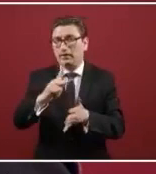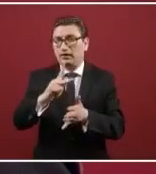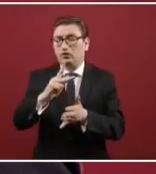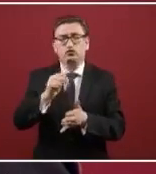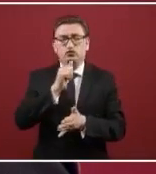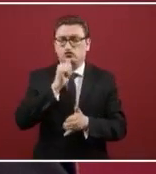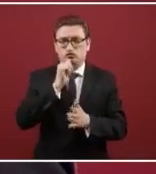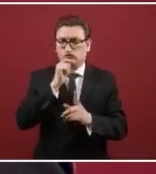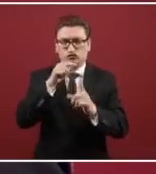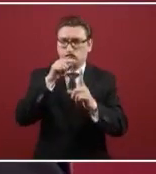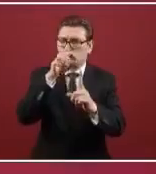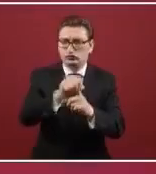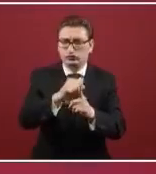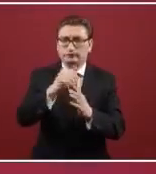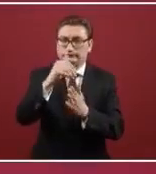detuvo